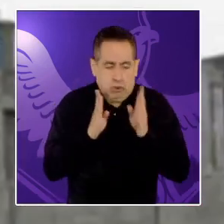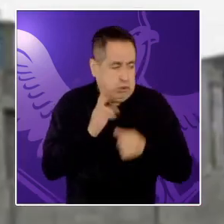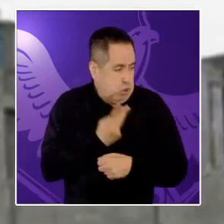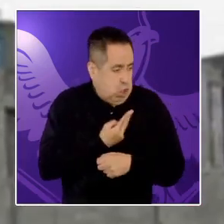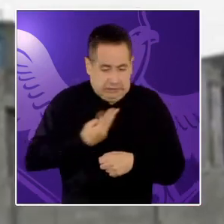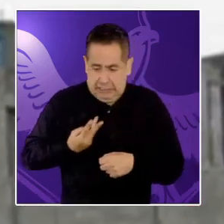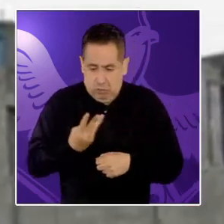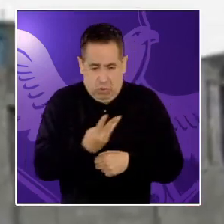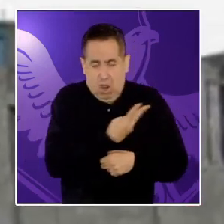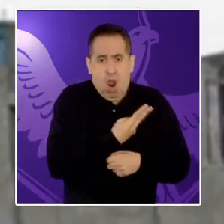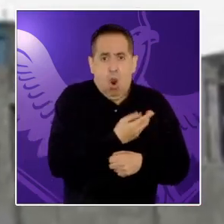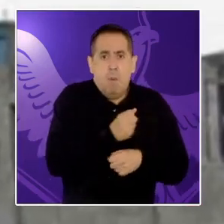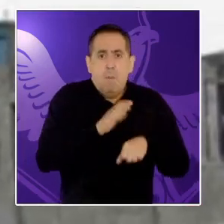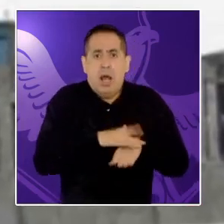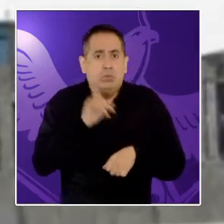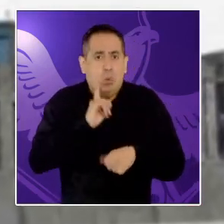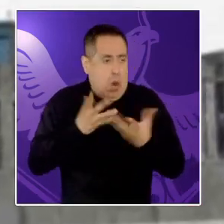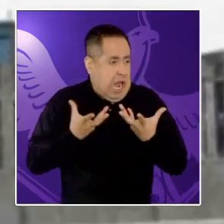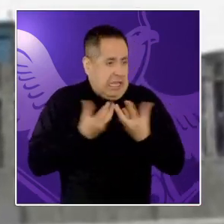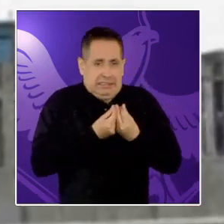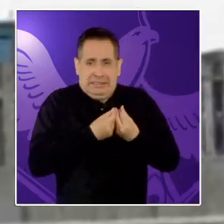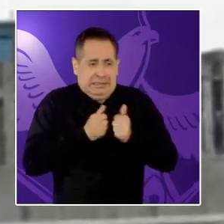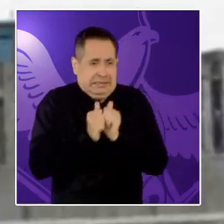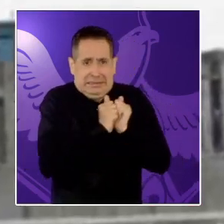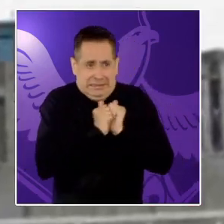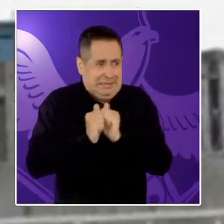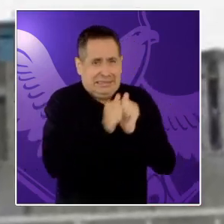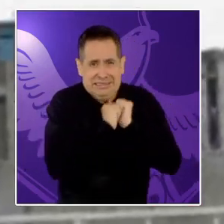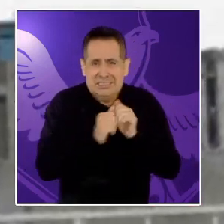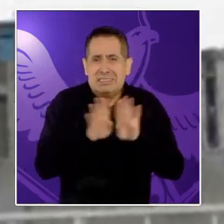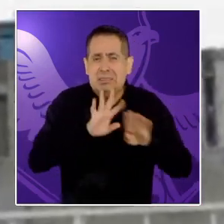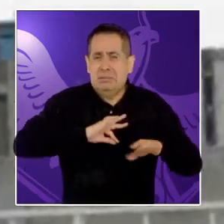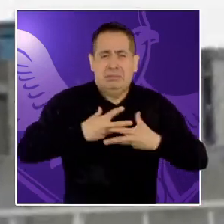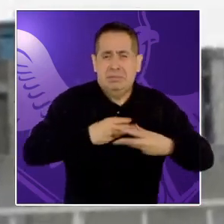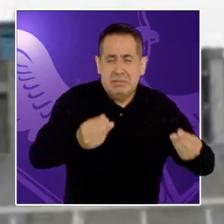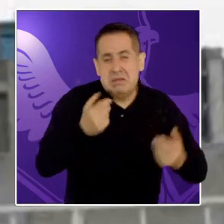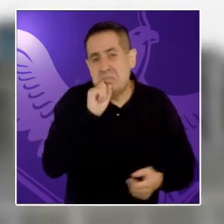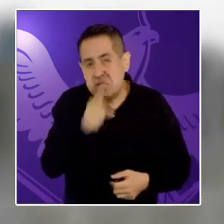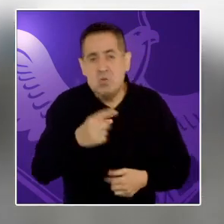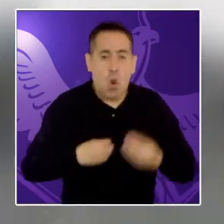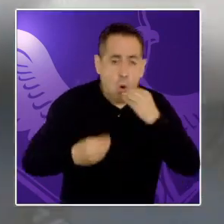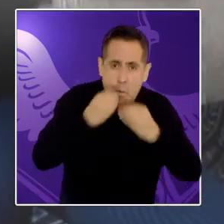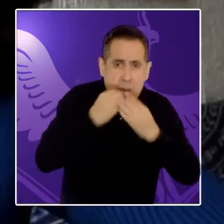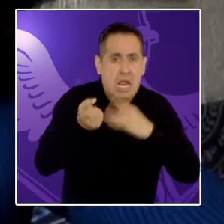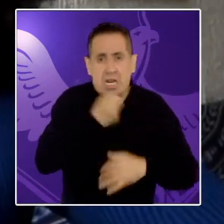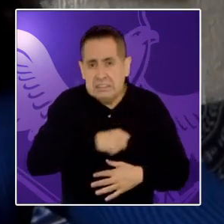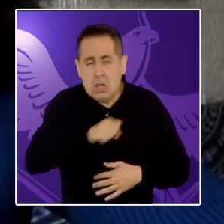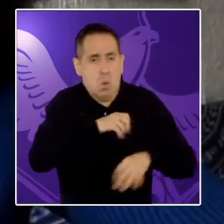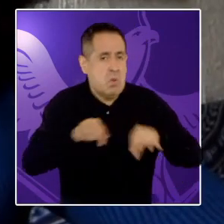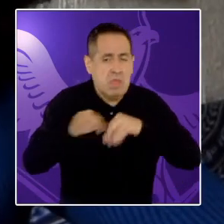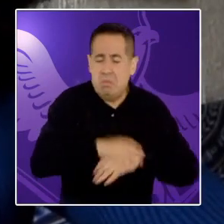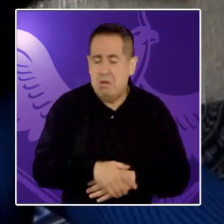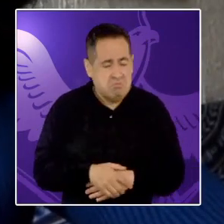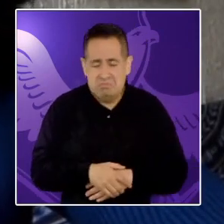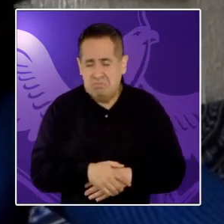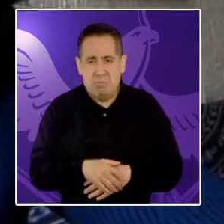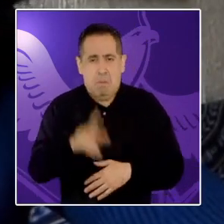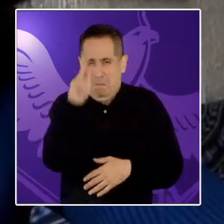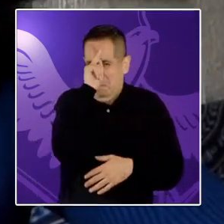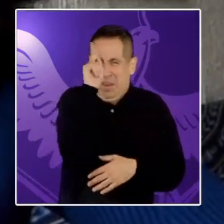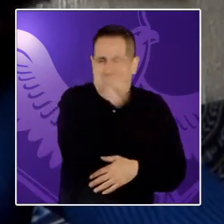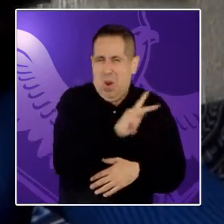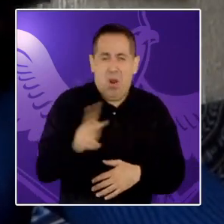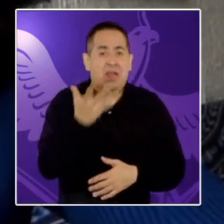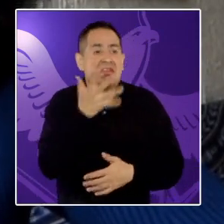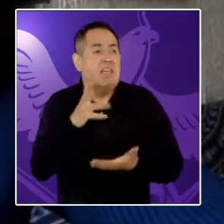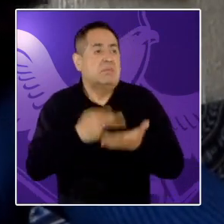en una celda que compartes con 2, 3, 4 o más personas. Asimismo, el acceso a la alimentación, la salud y